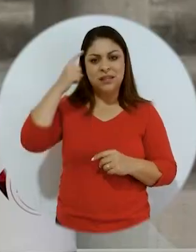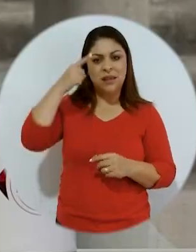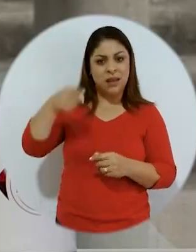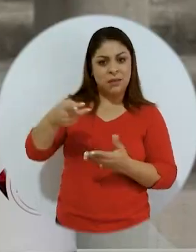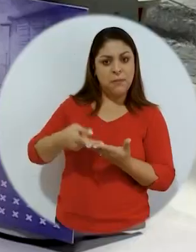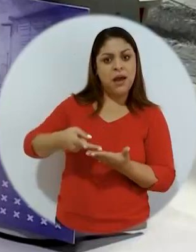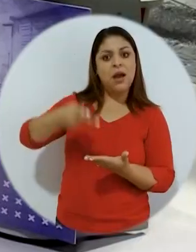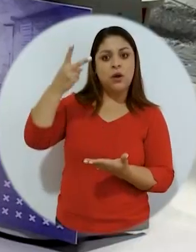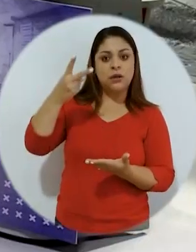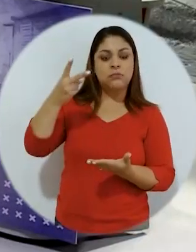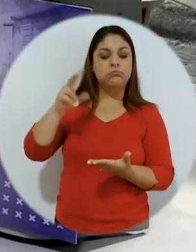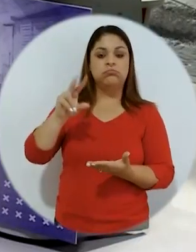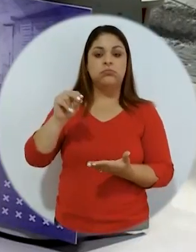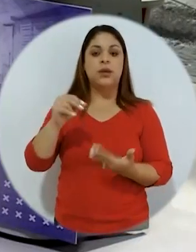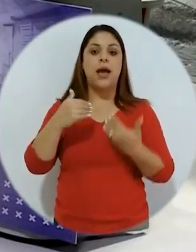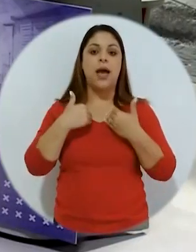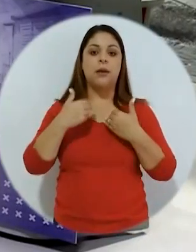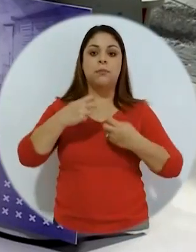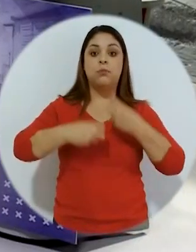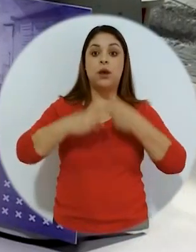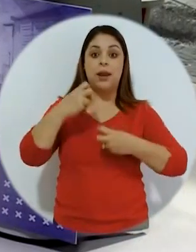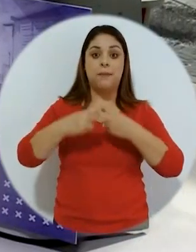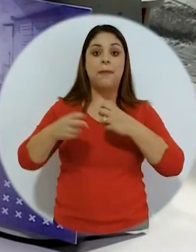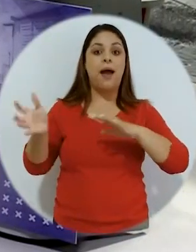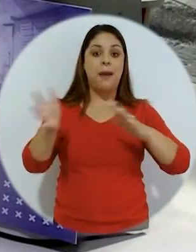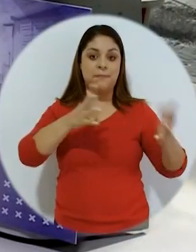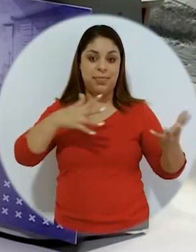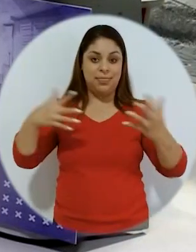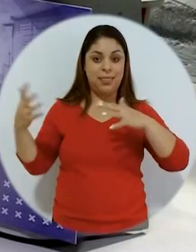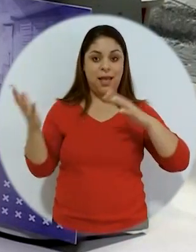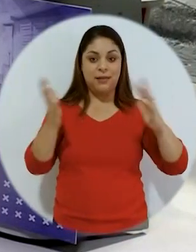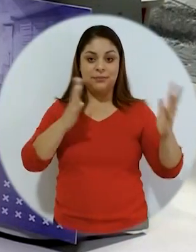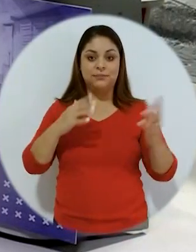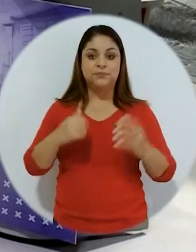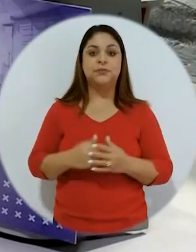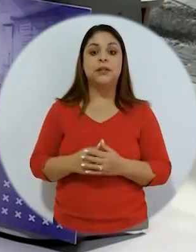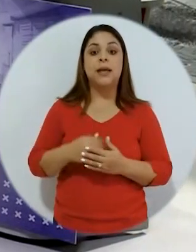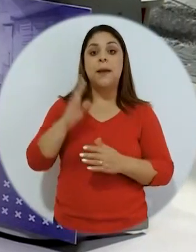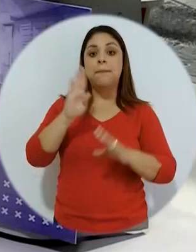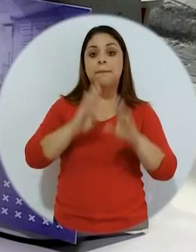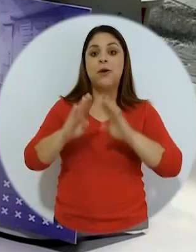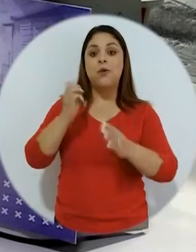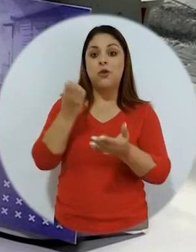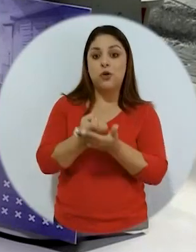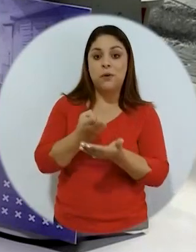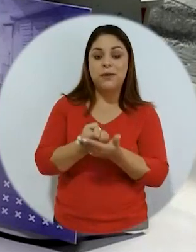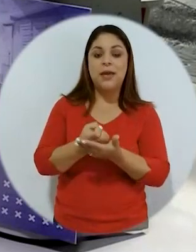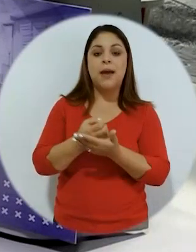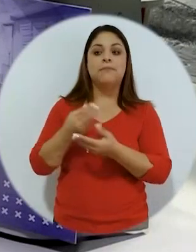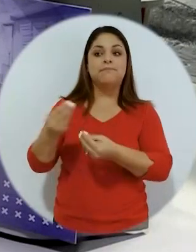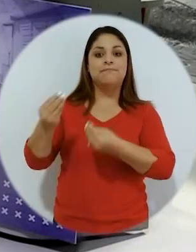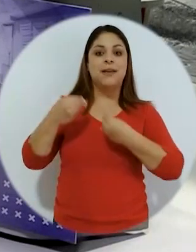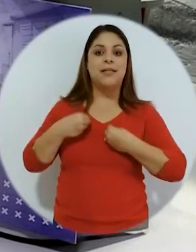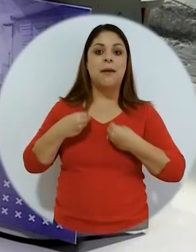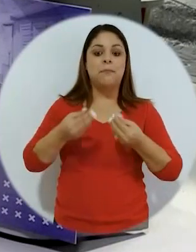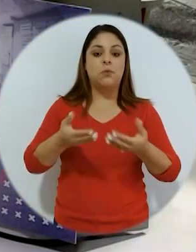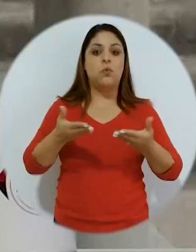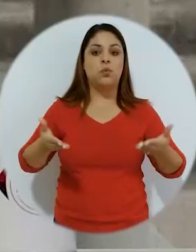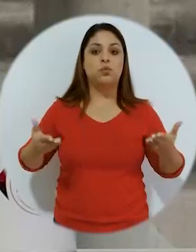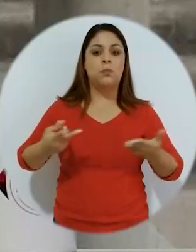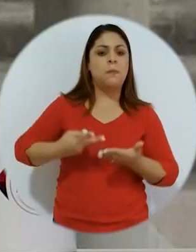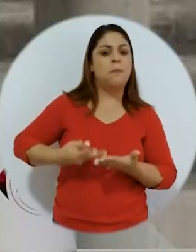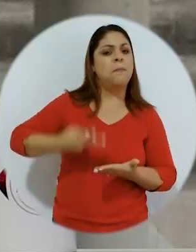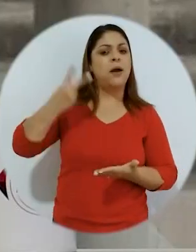estamos valorizando, y más bien estamos generando un problema ambiental. Entonces, la bioeconomía nos permite a nosotros generar productos de